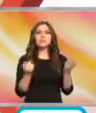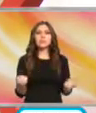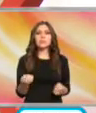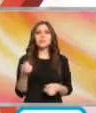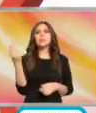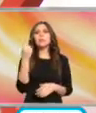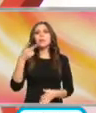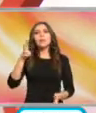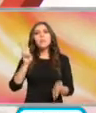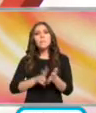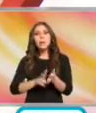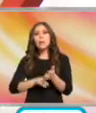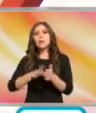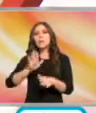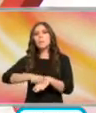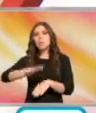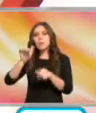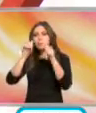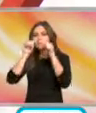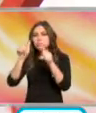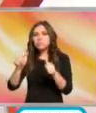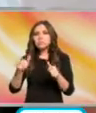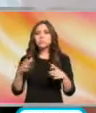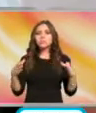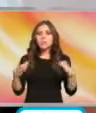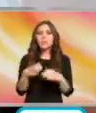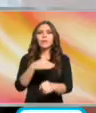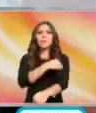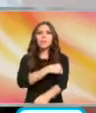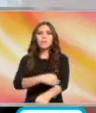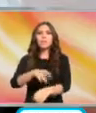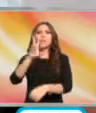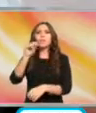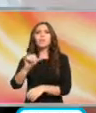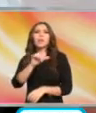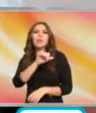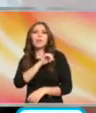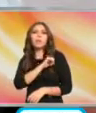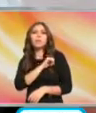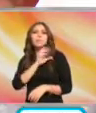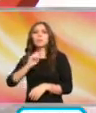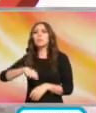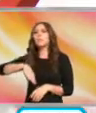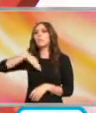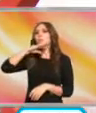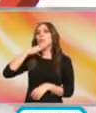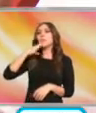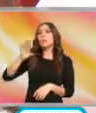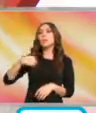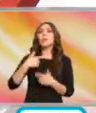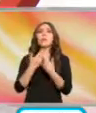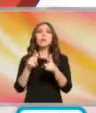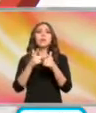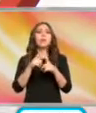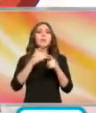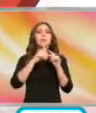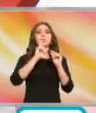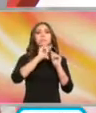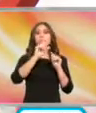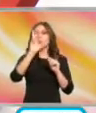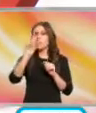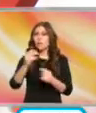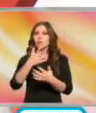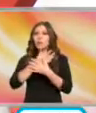más a la familia, que no seamos egoístas, que no seamos distraídos y libertinos, sino que amemos el